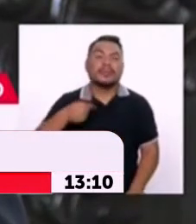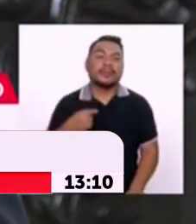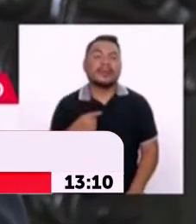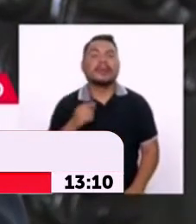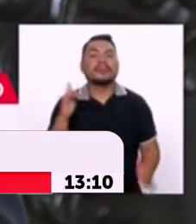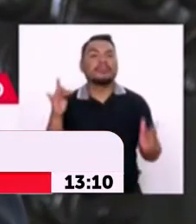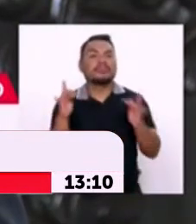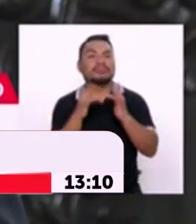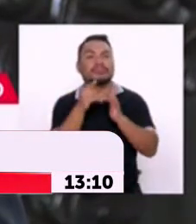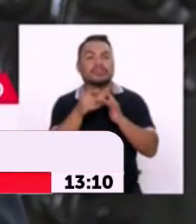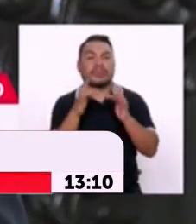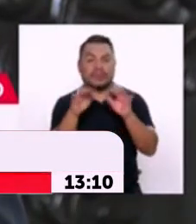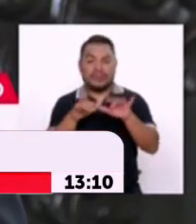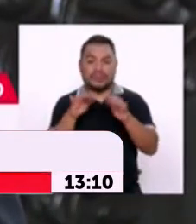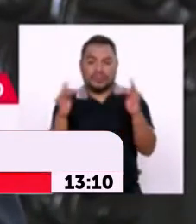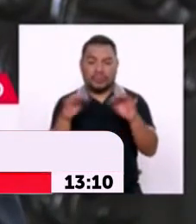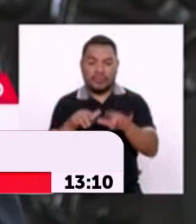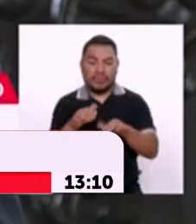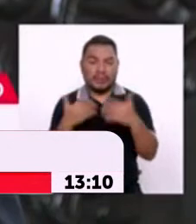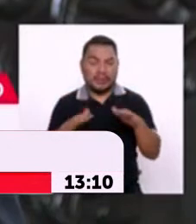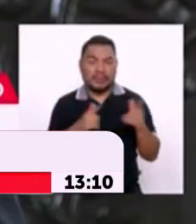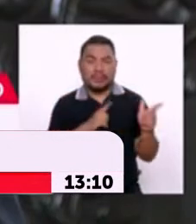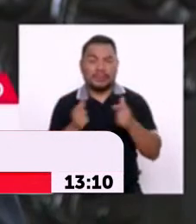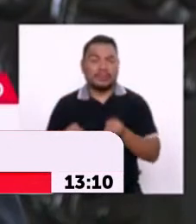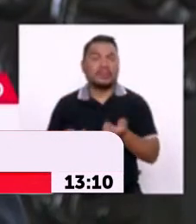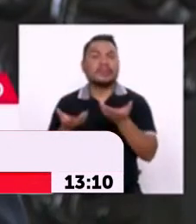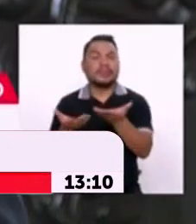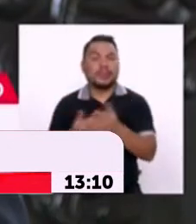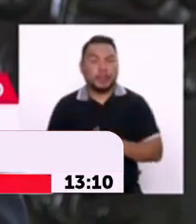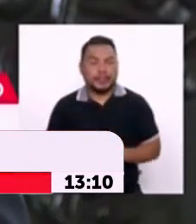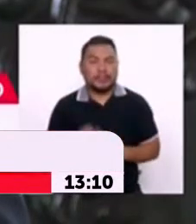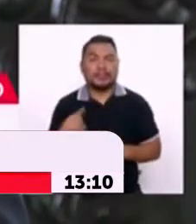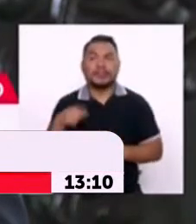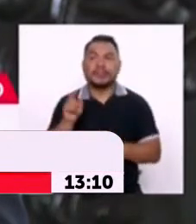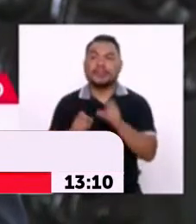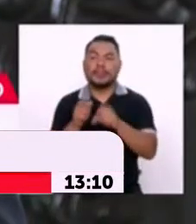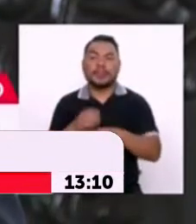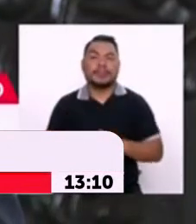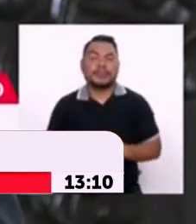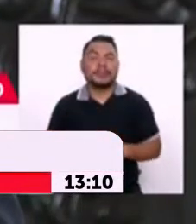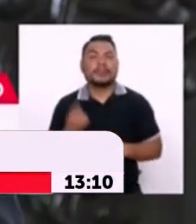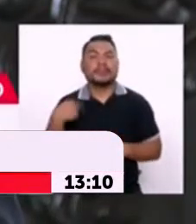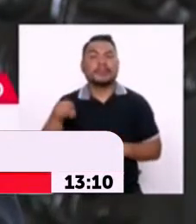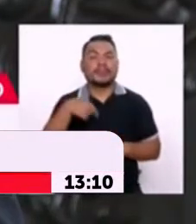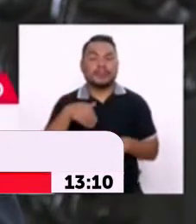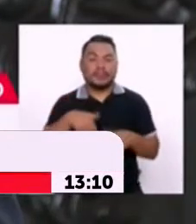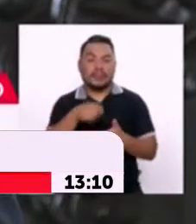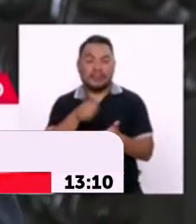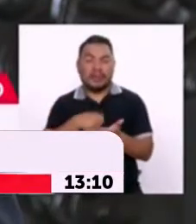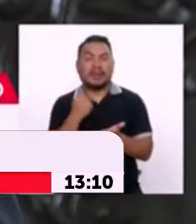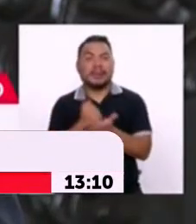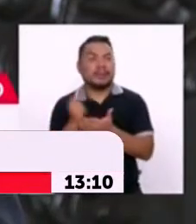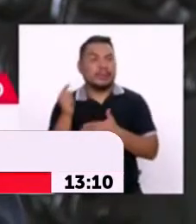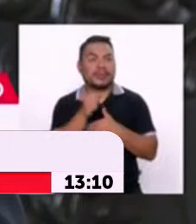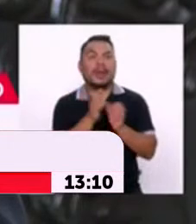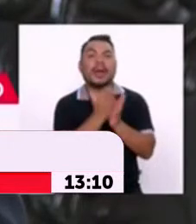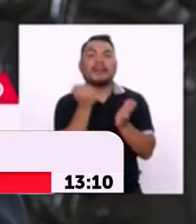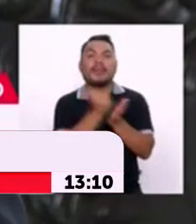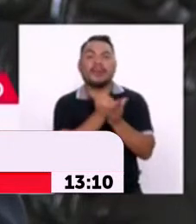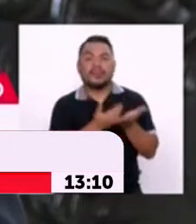225.000 citas en línea, puestas a disposición de los ciudadanos para que tramiten su